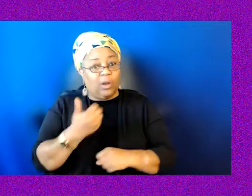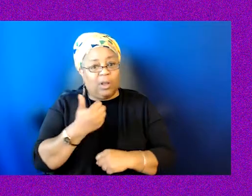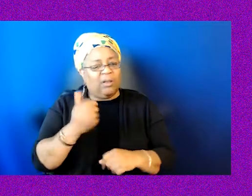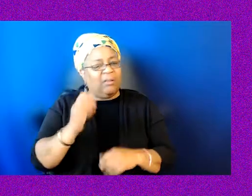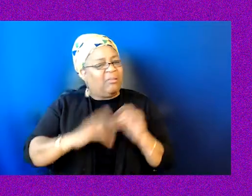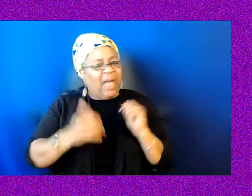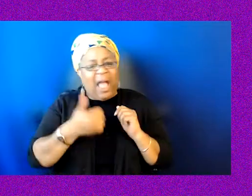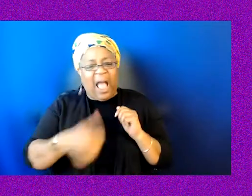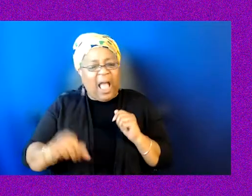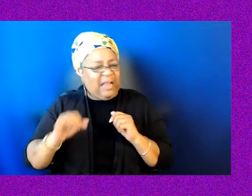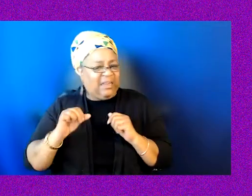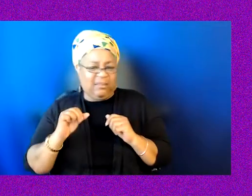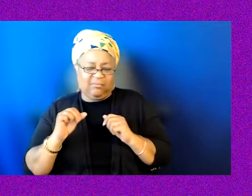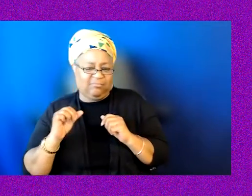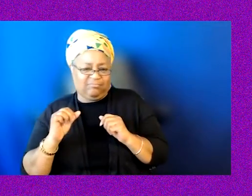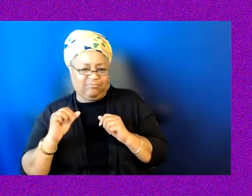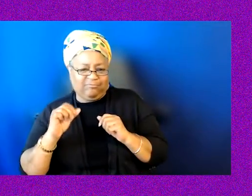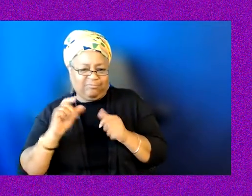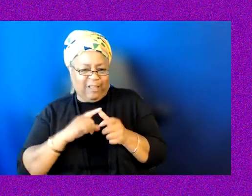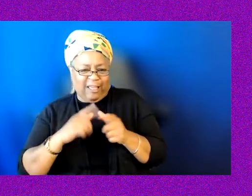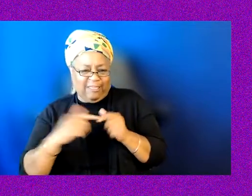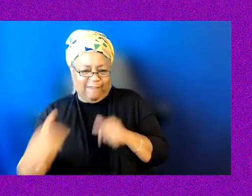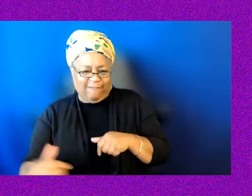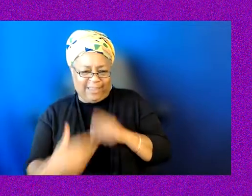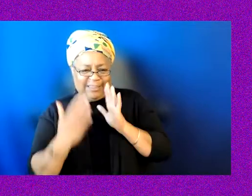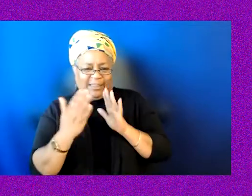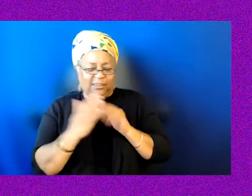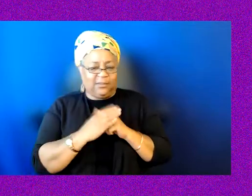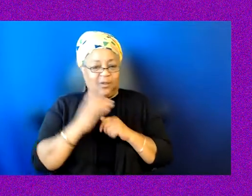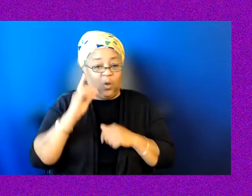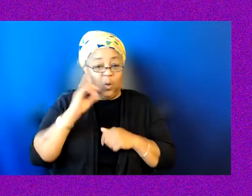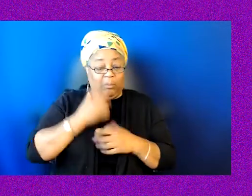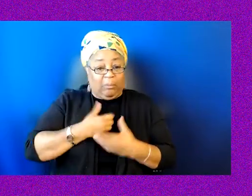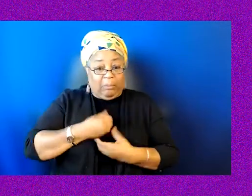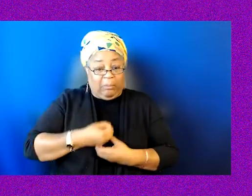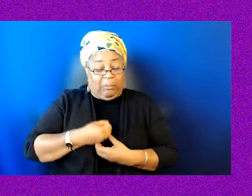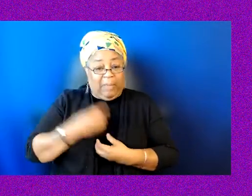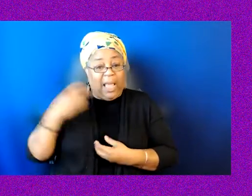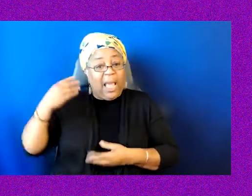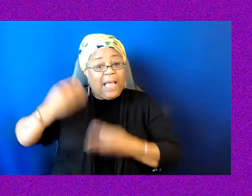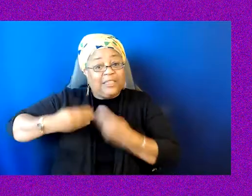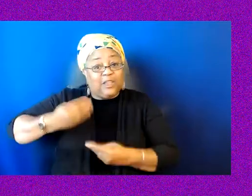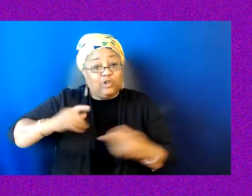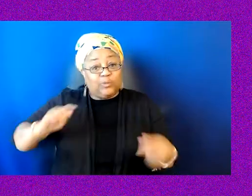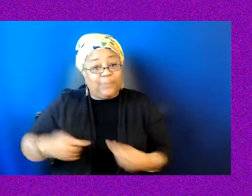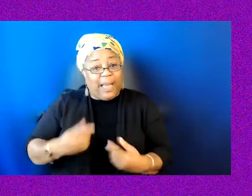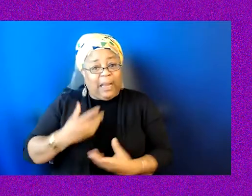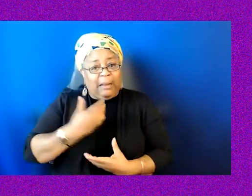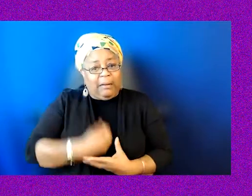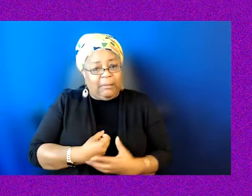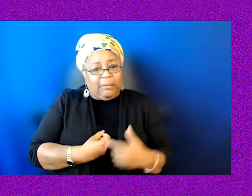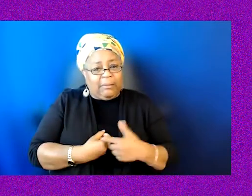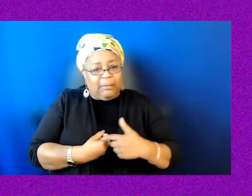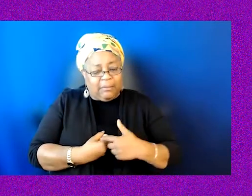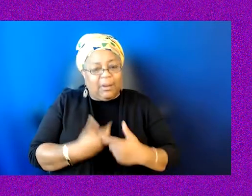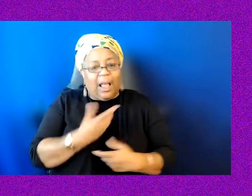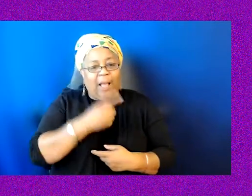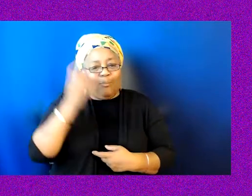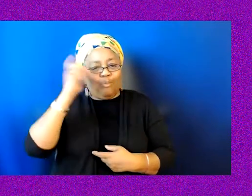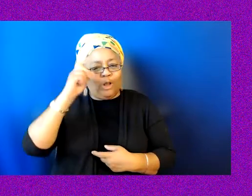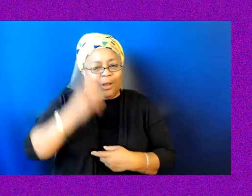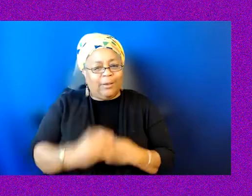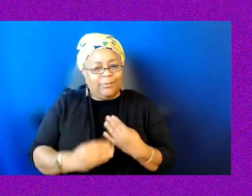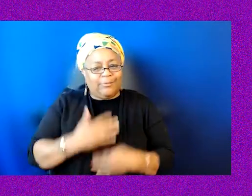nuestros horrores, más poderosos que contra cualquier fuerza que está trabajando en nuestra contra, como los